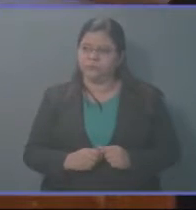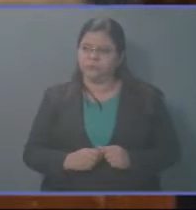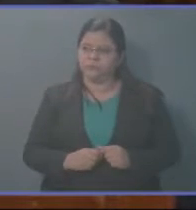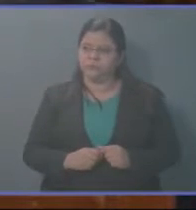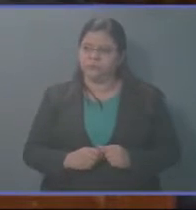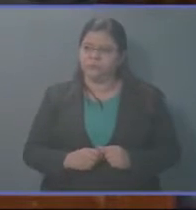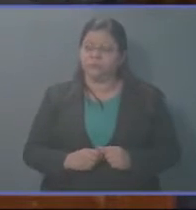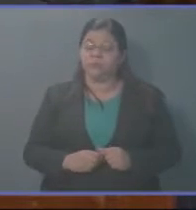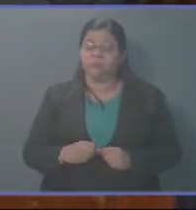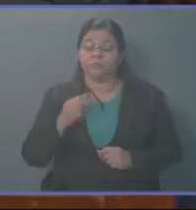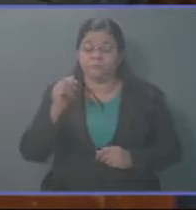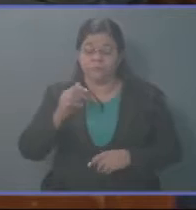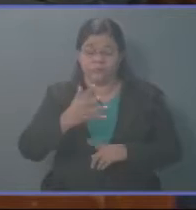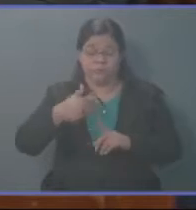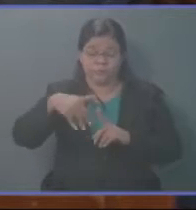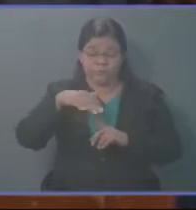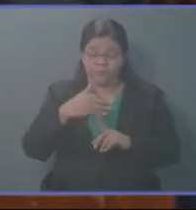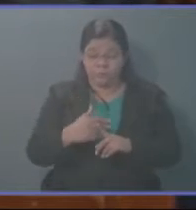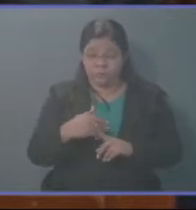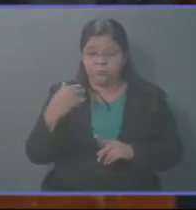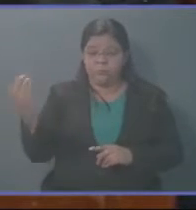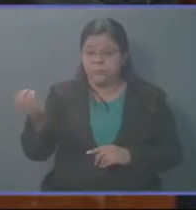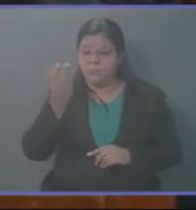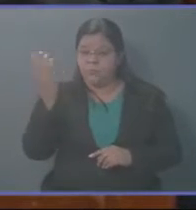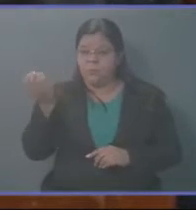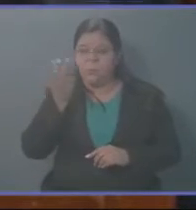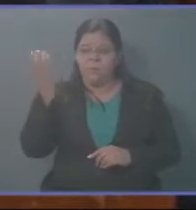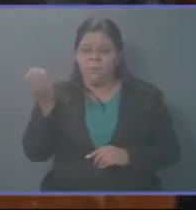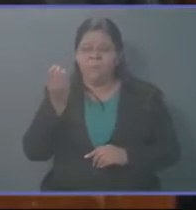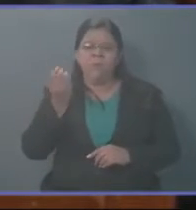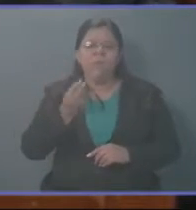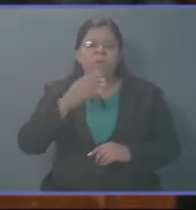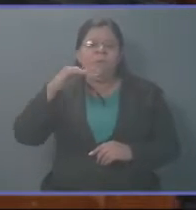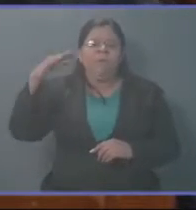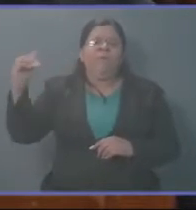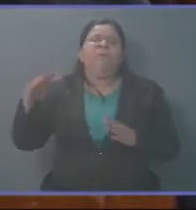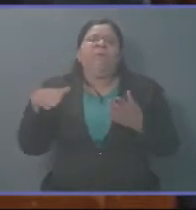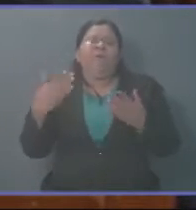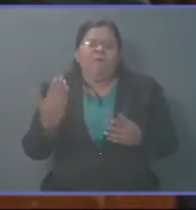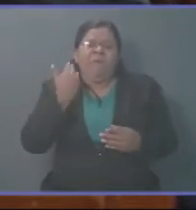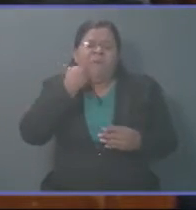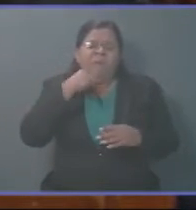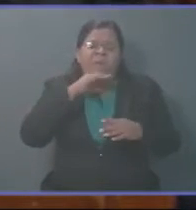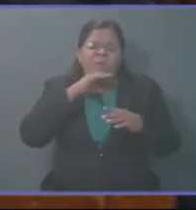el estado de emergencia nacional de la pandemia por el